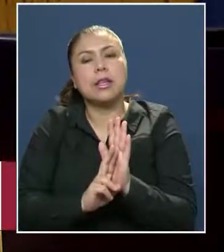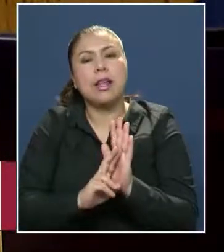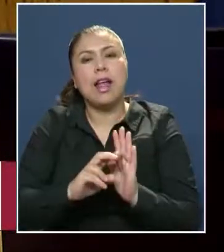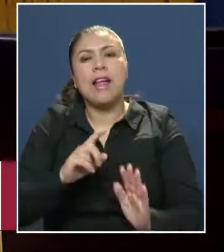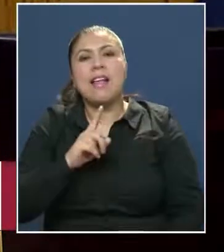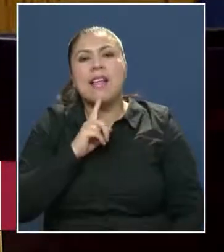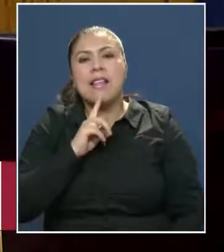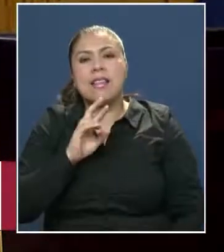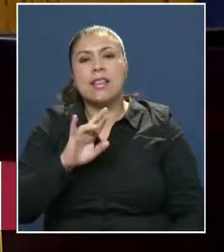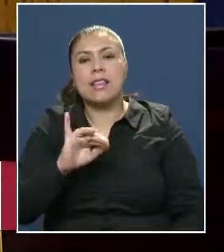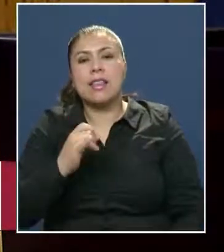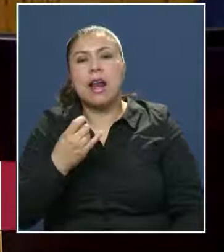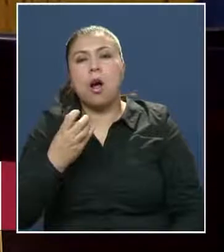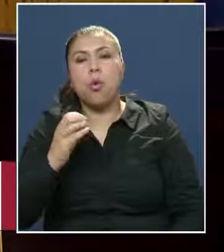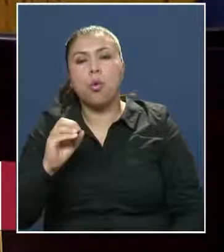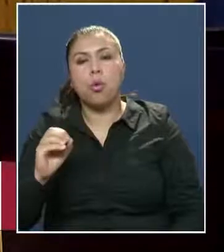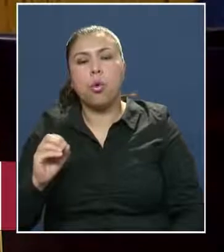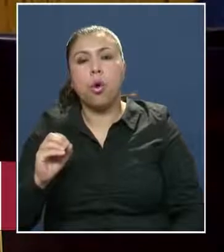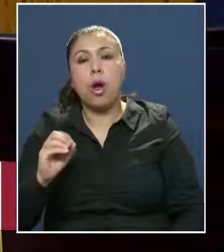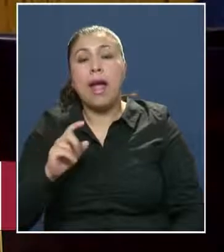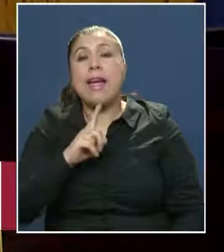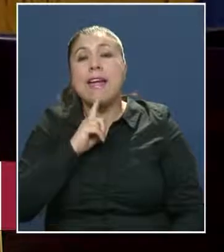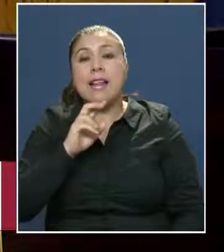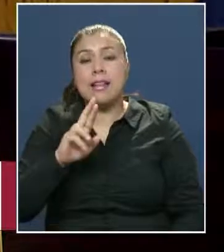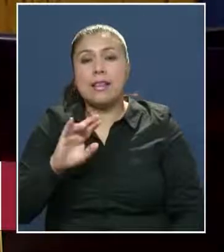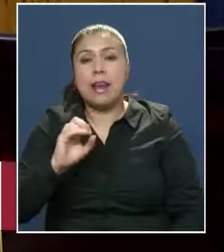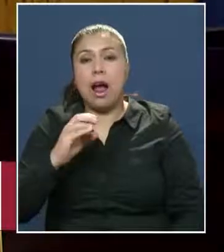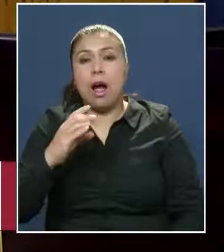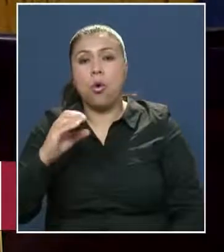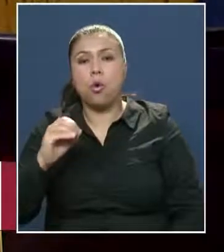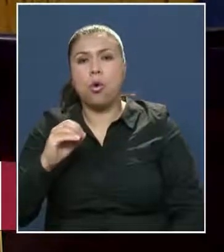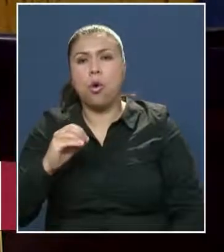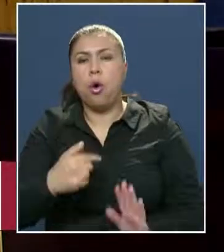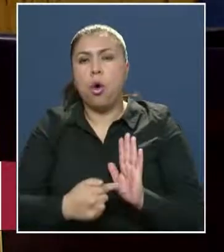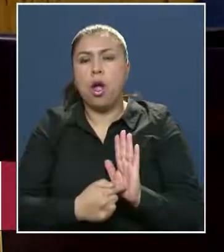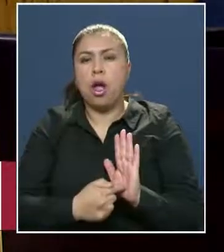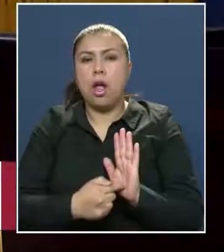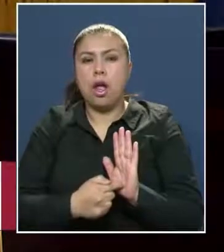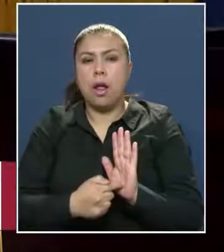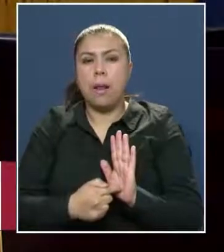trauco? Bueno, el trauco es ícono y